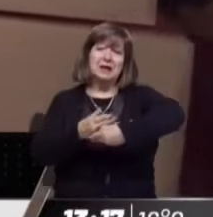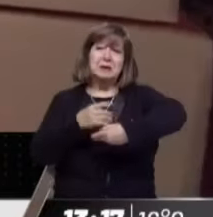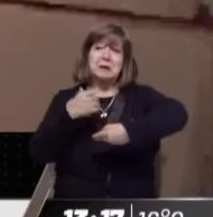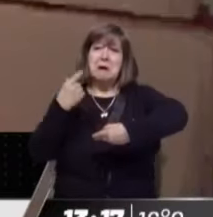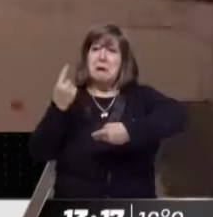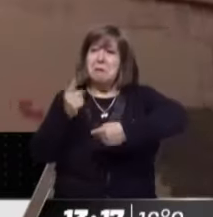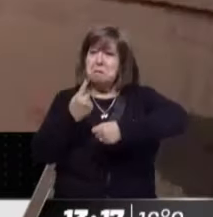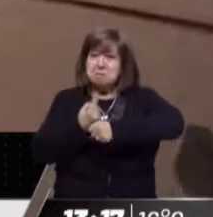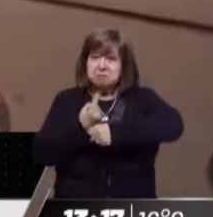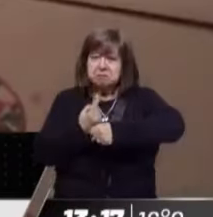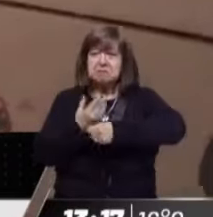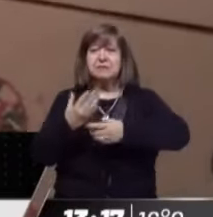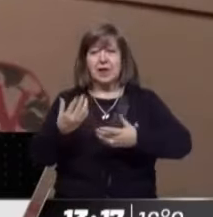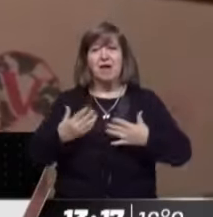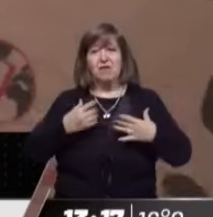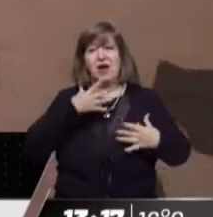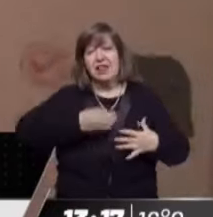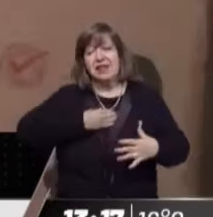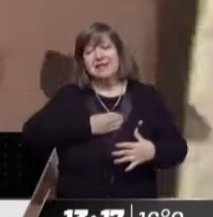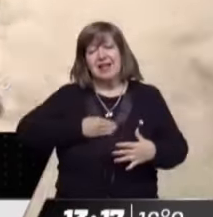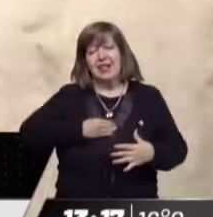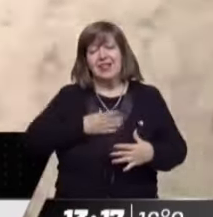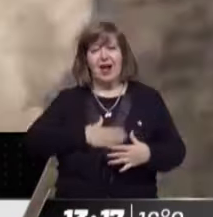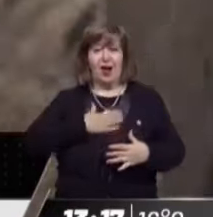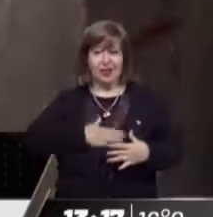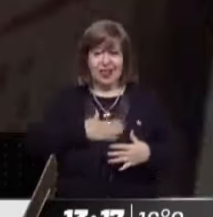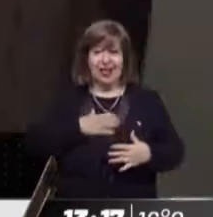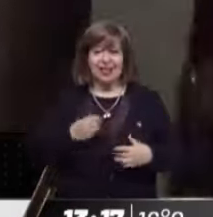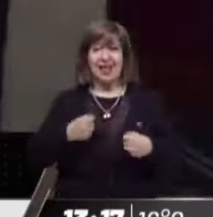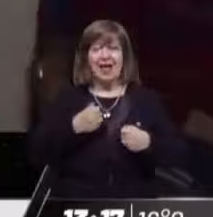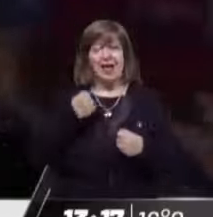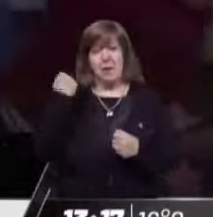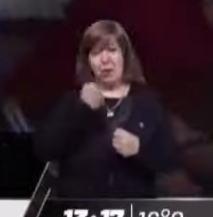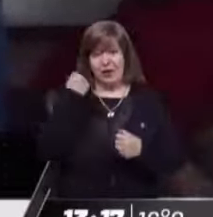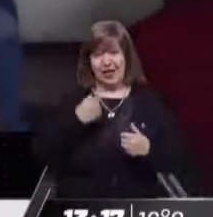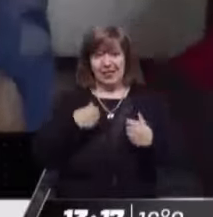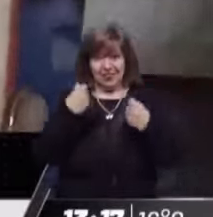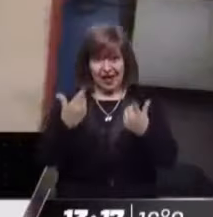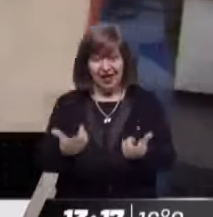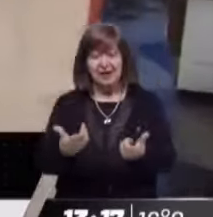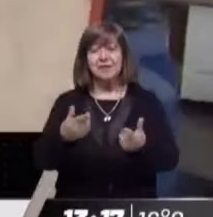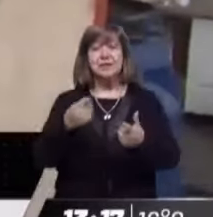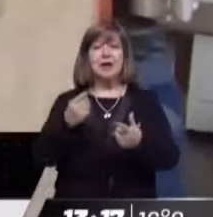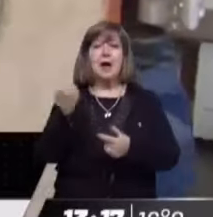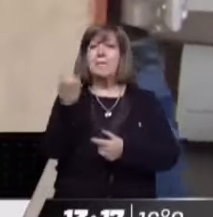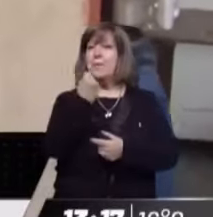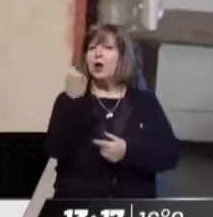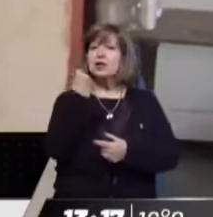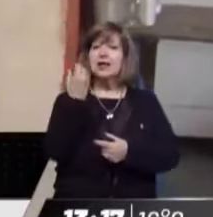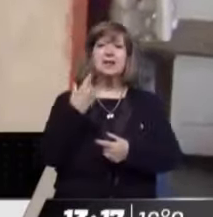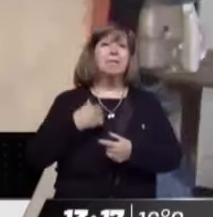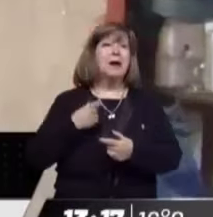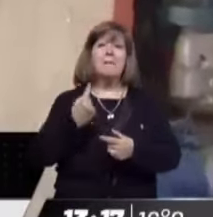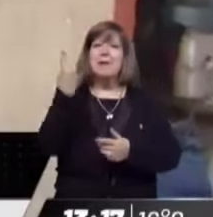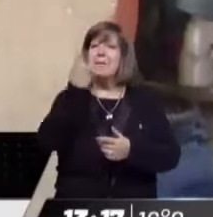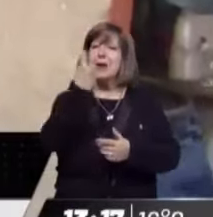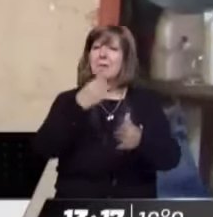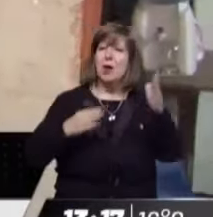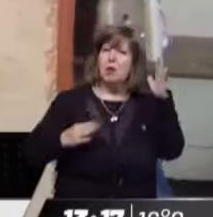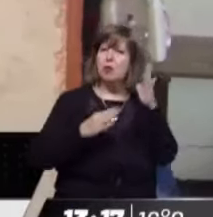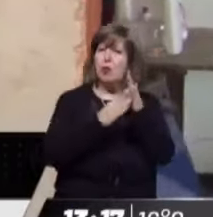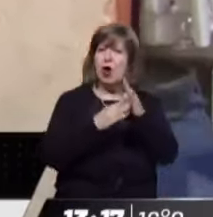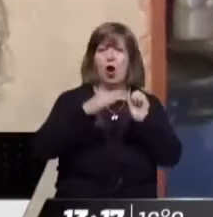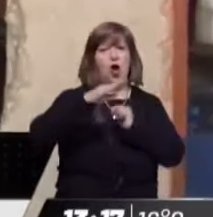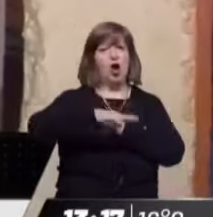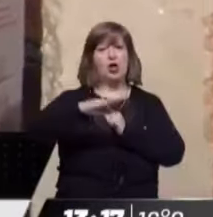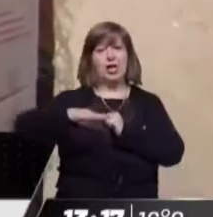no tienen la verdad que para nosotros es algo importantísimo yo como siempre dije la prioridad nuestra son los niños y